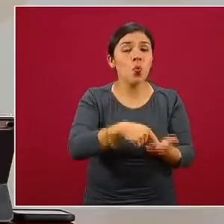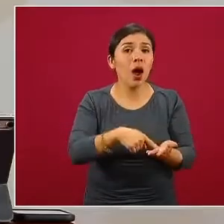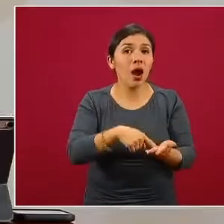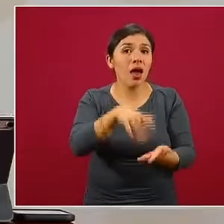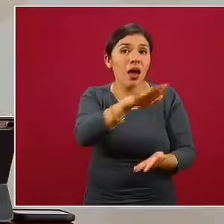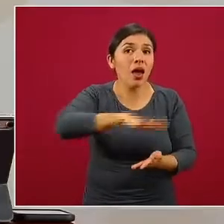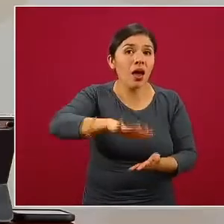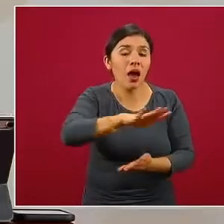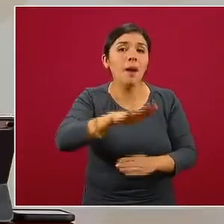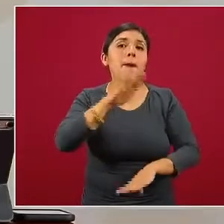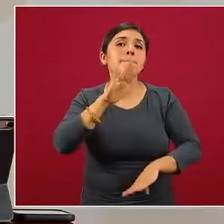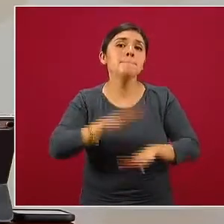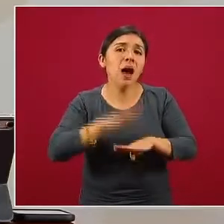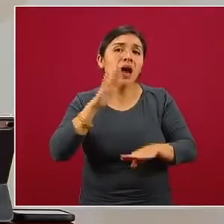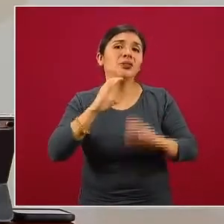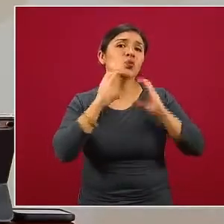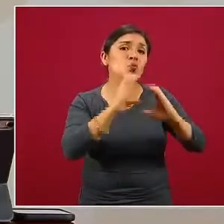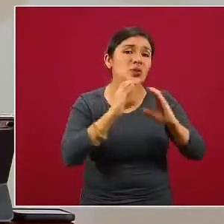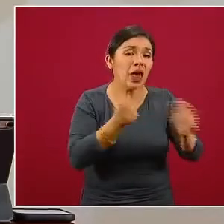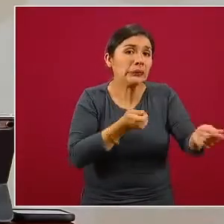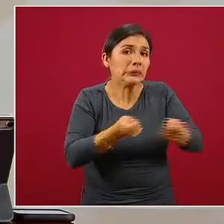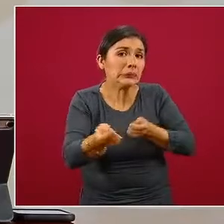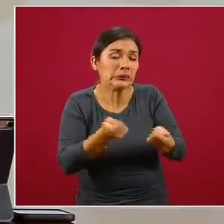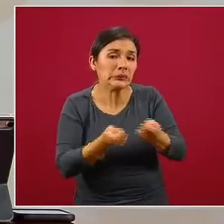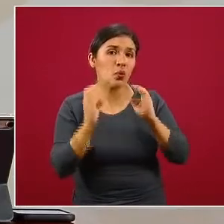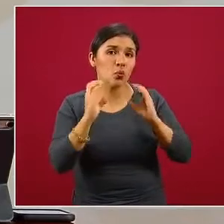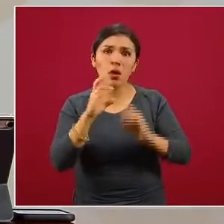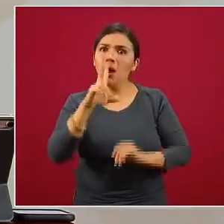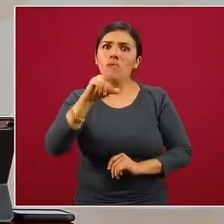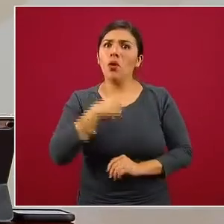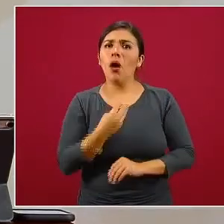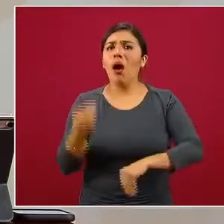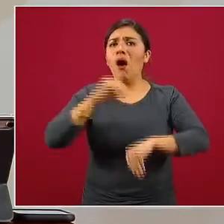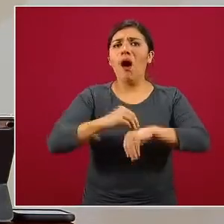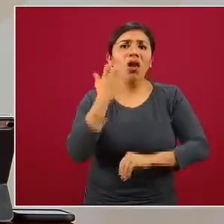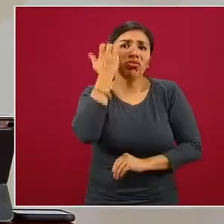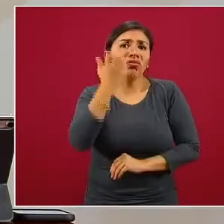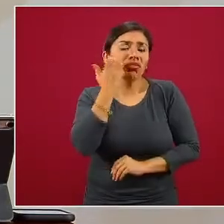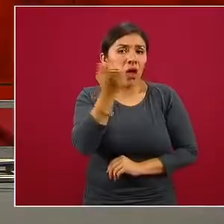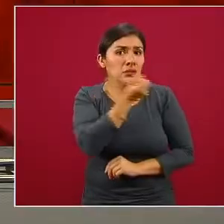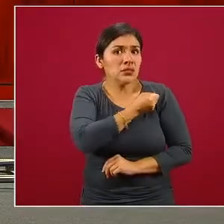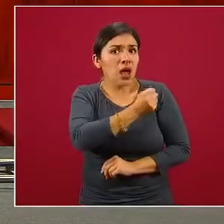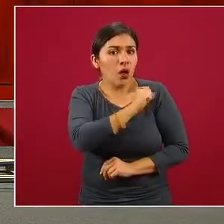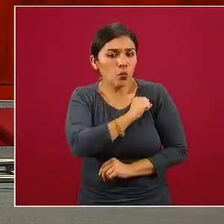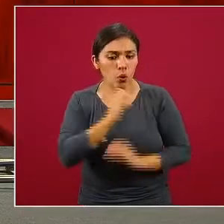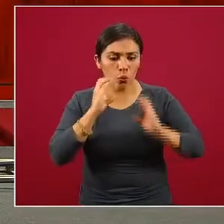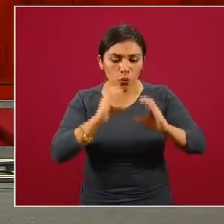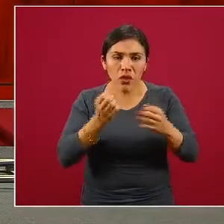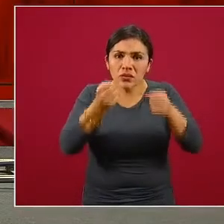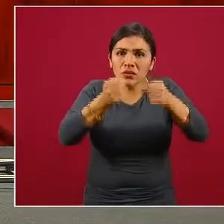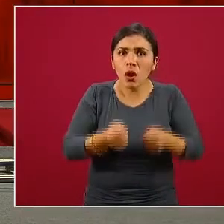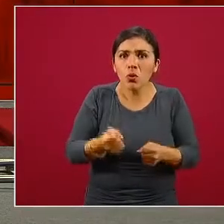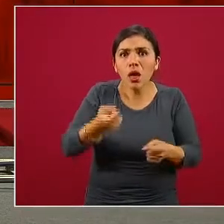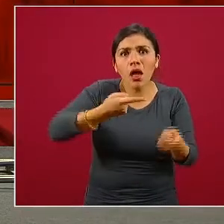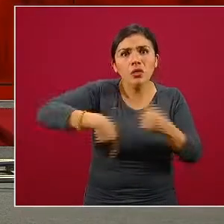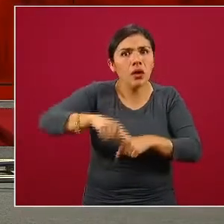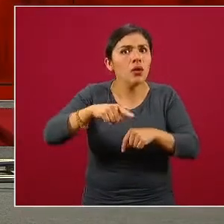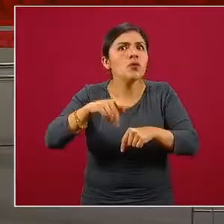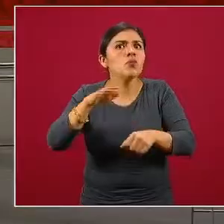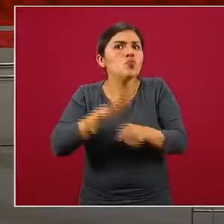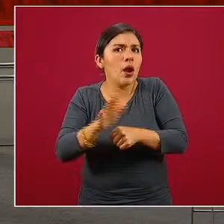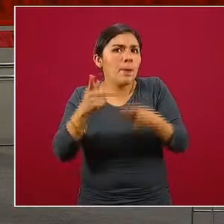que permanezca con las mayores restricciones. No vamos a exponer la salud y la seguridad de ninguna de